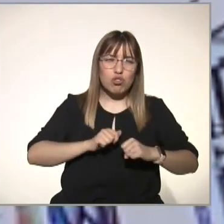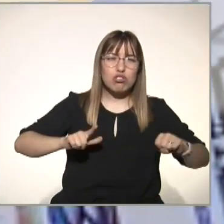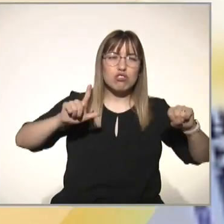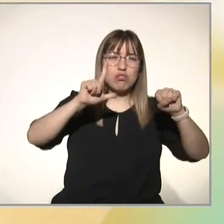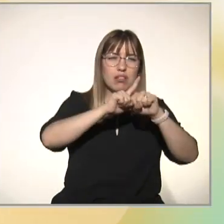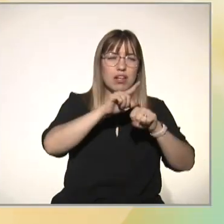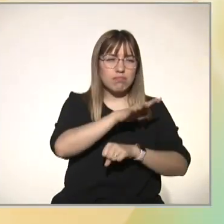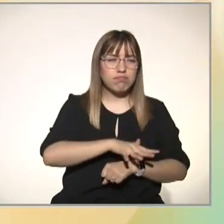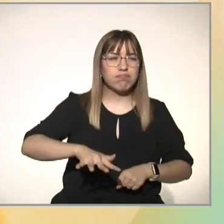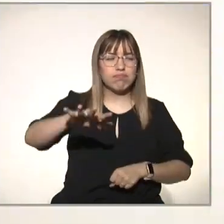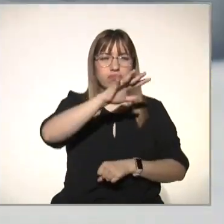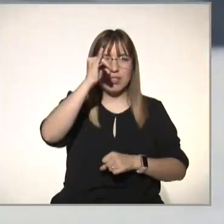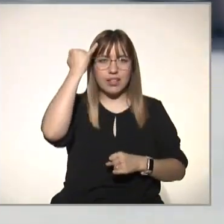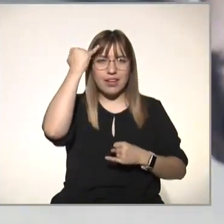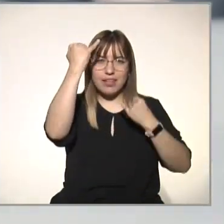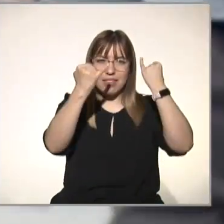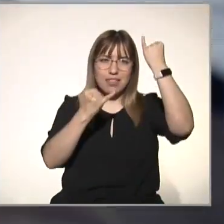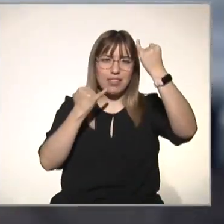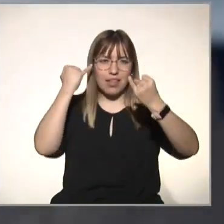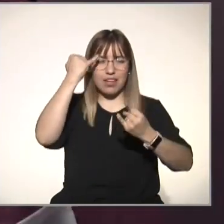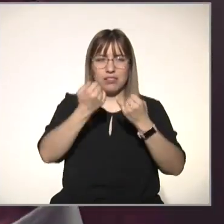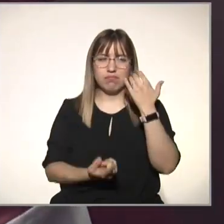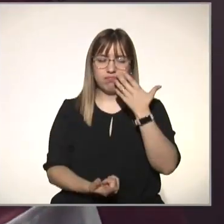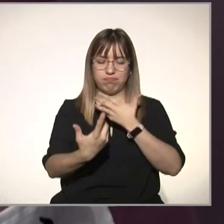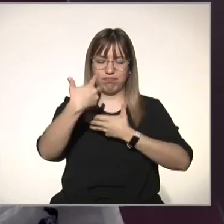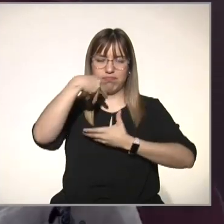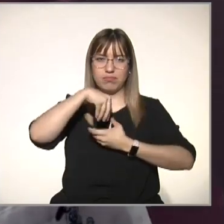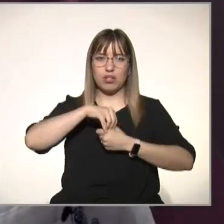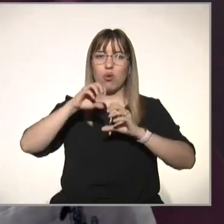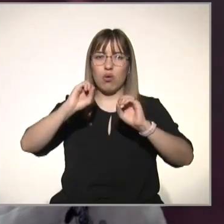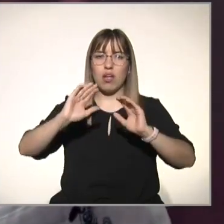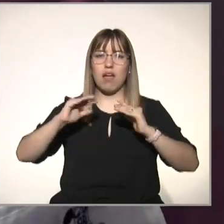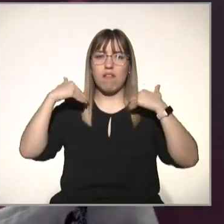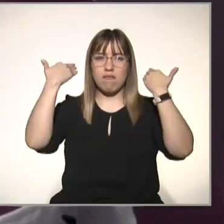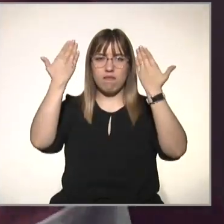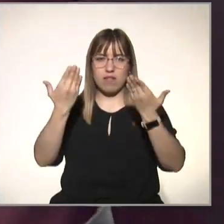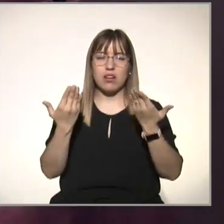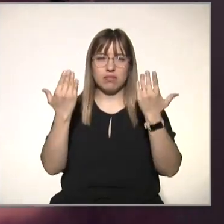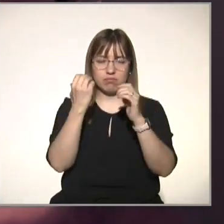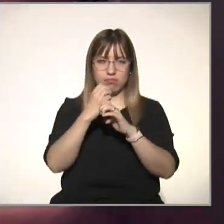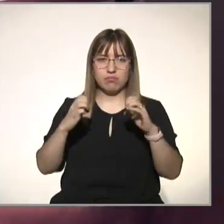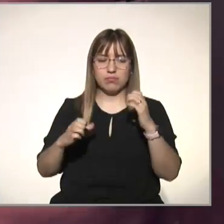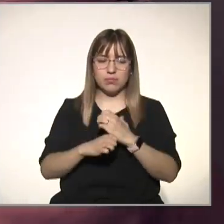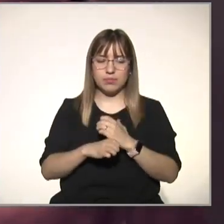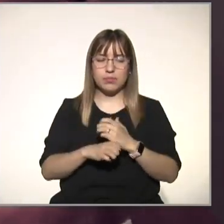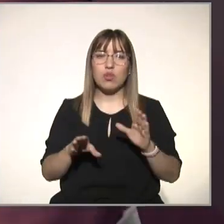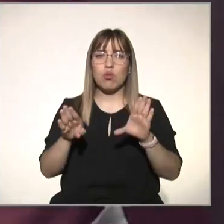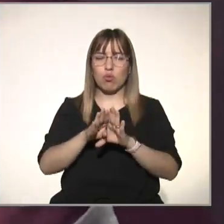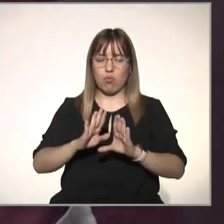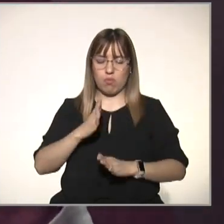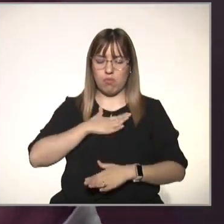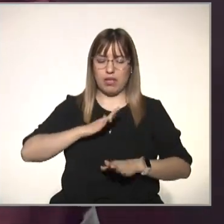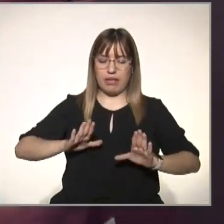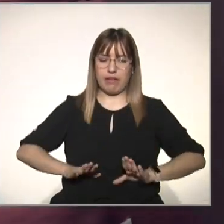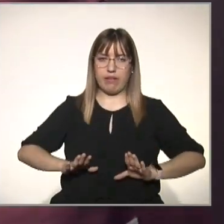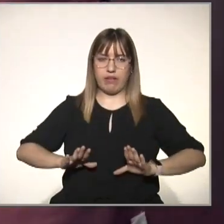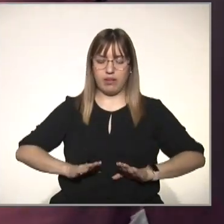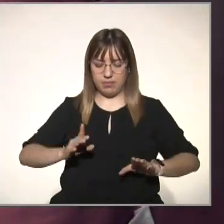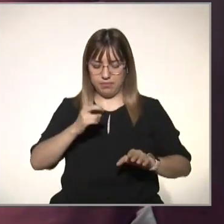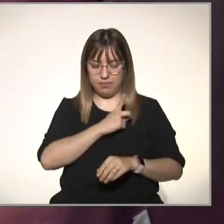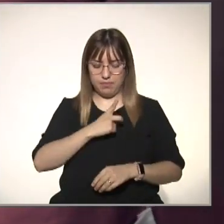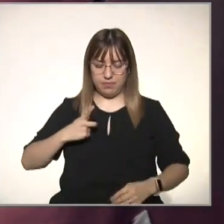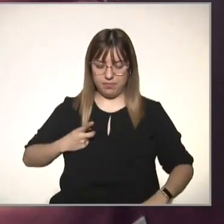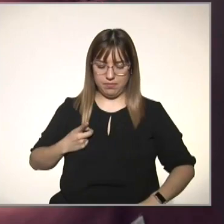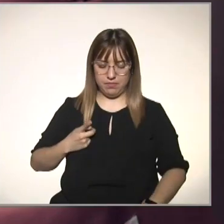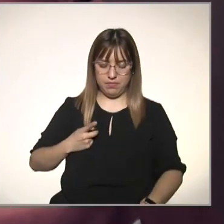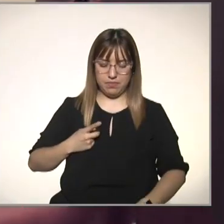internas, aprendizajes internos, externos, de cómo debemos comportarnos. Cuando hablamos de género